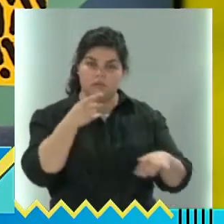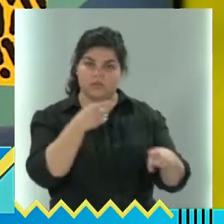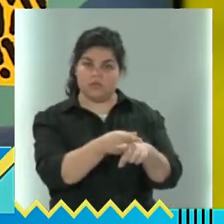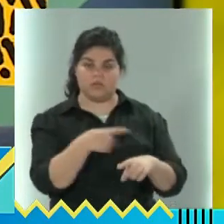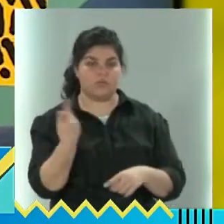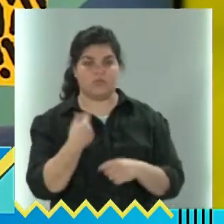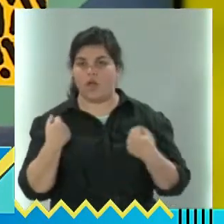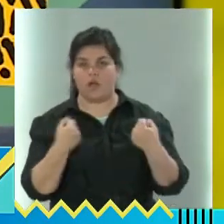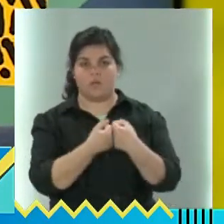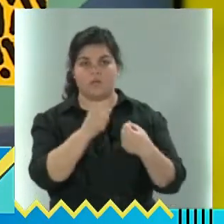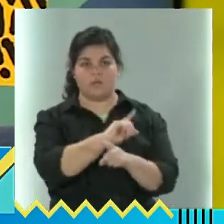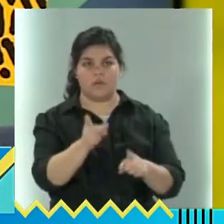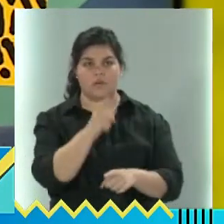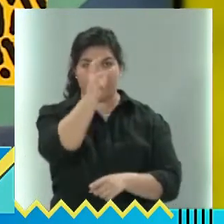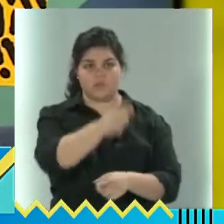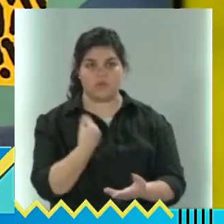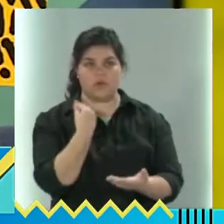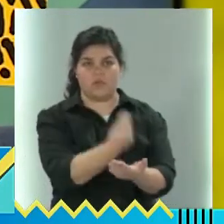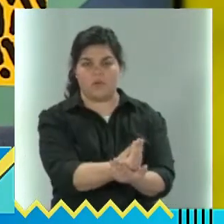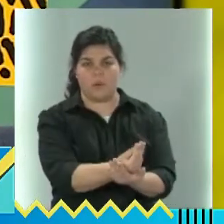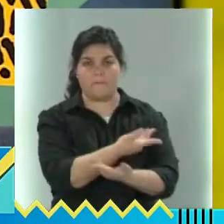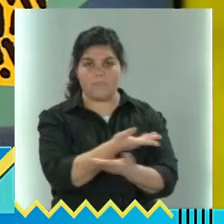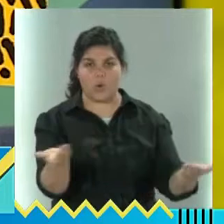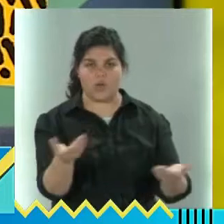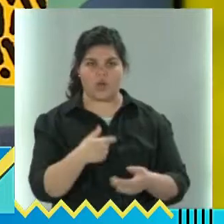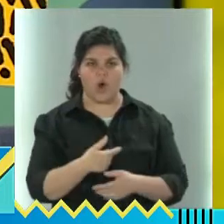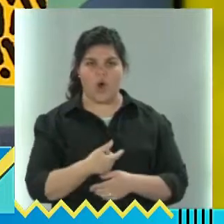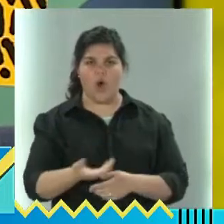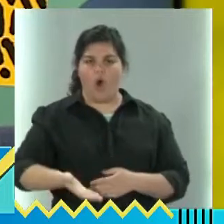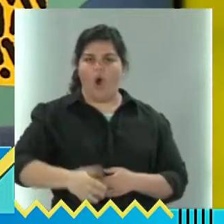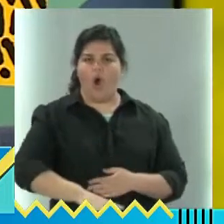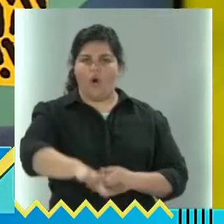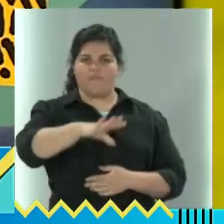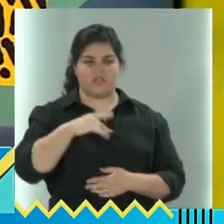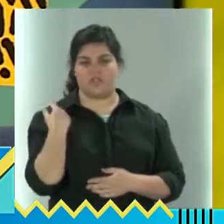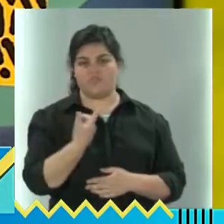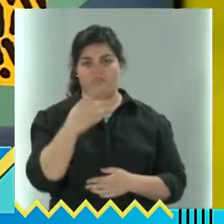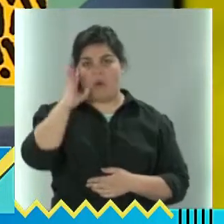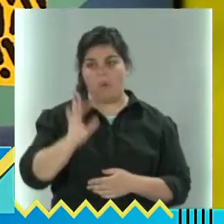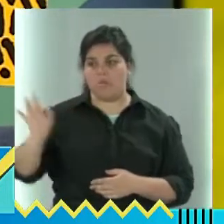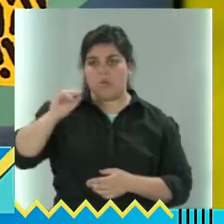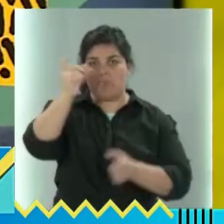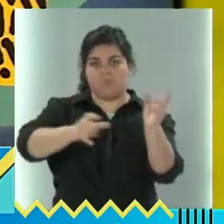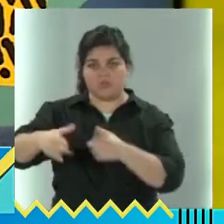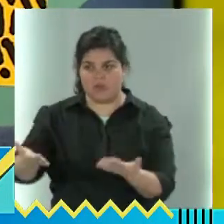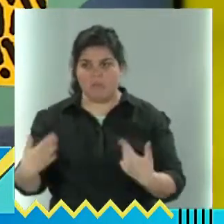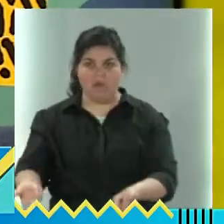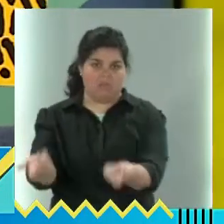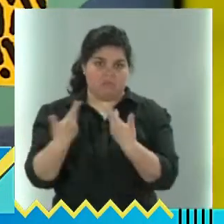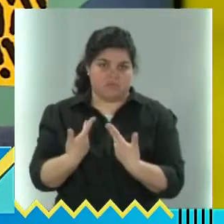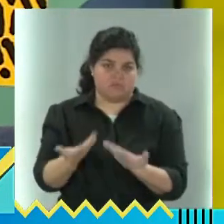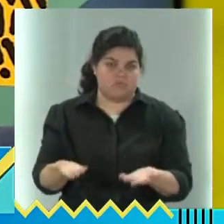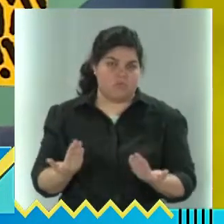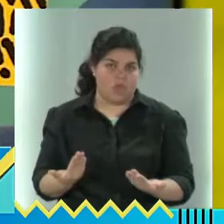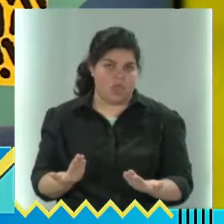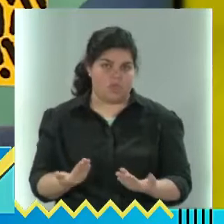de acuerdo con la ofensa al funcionario público. Nosotros somos funcionarios públicos y estamos expuestos a la opinión pública y a veces uno tiene que tener